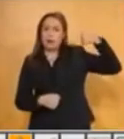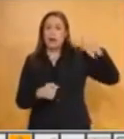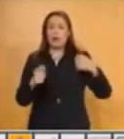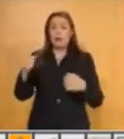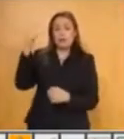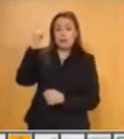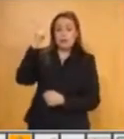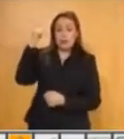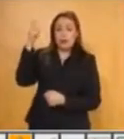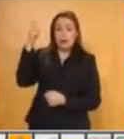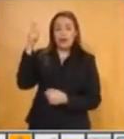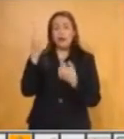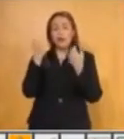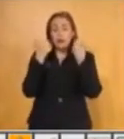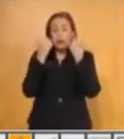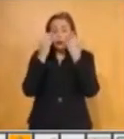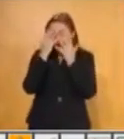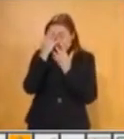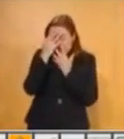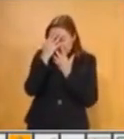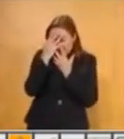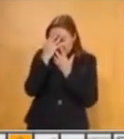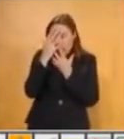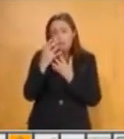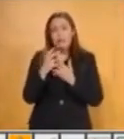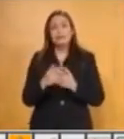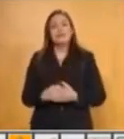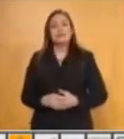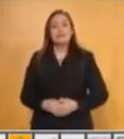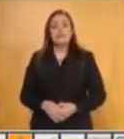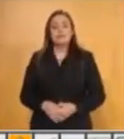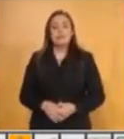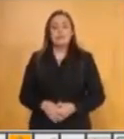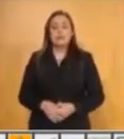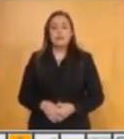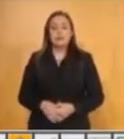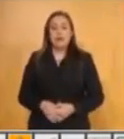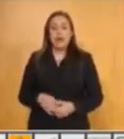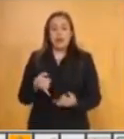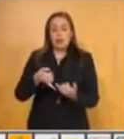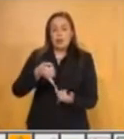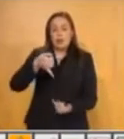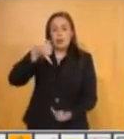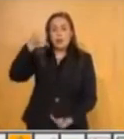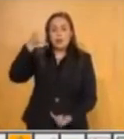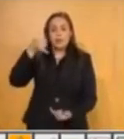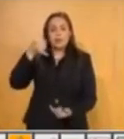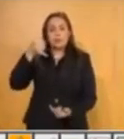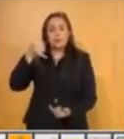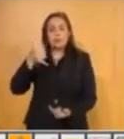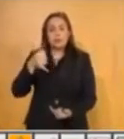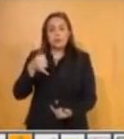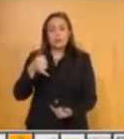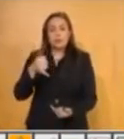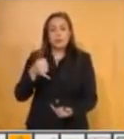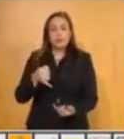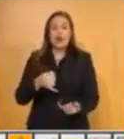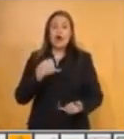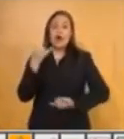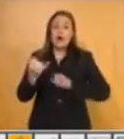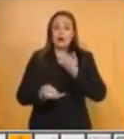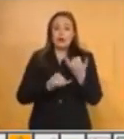alto, tímido, shy, tímido o tímida, thin, delgado o delgada, playful,